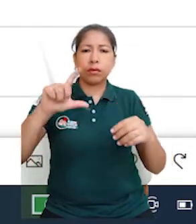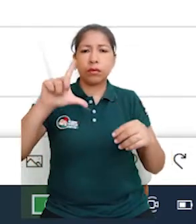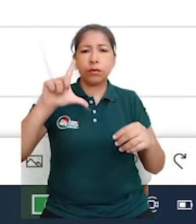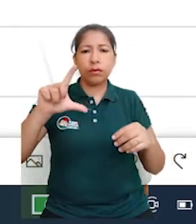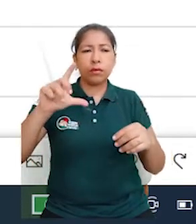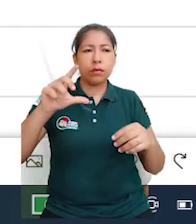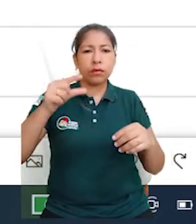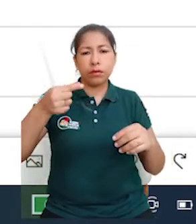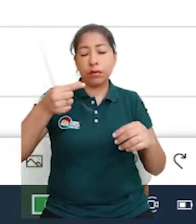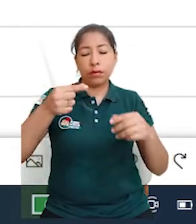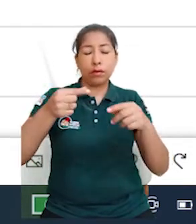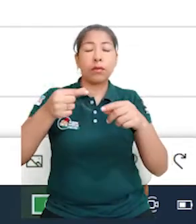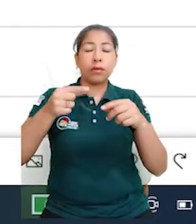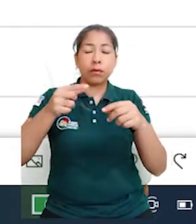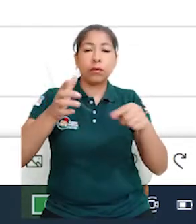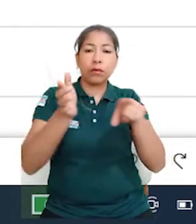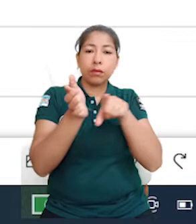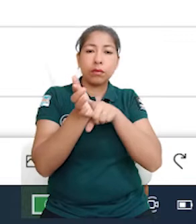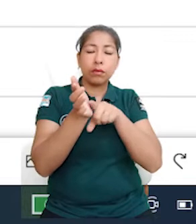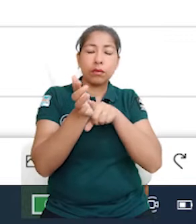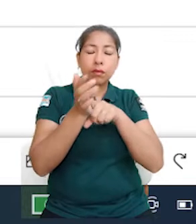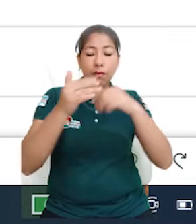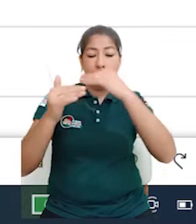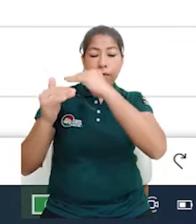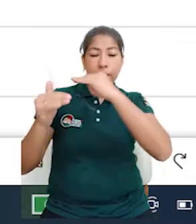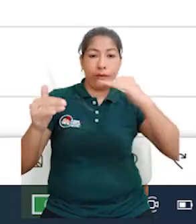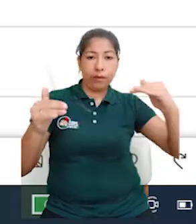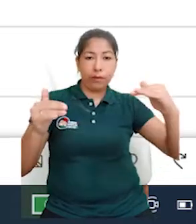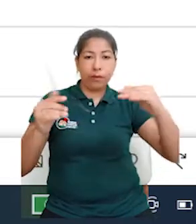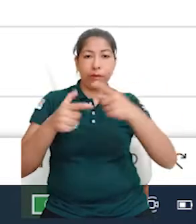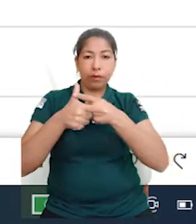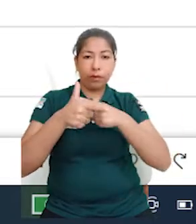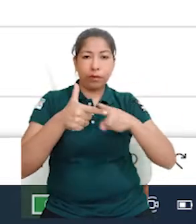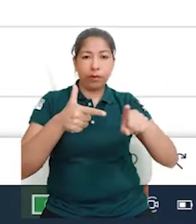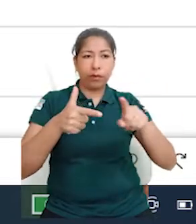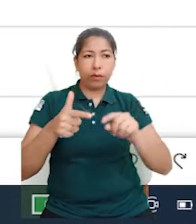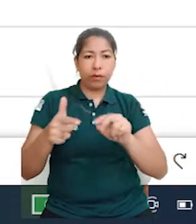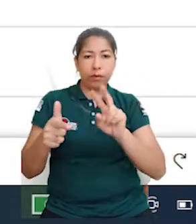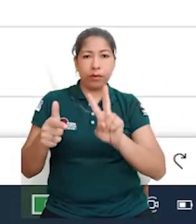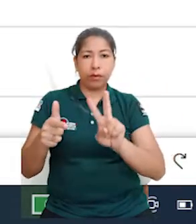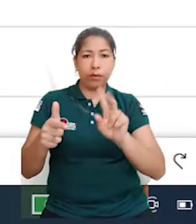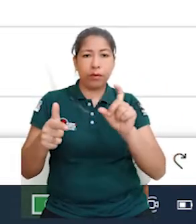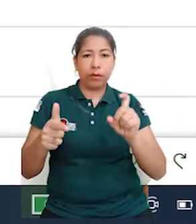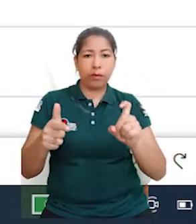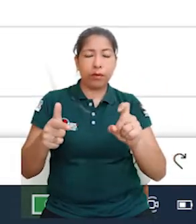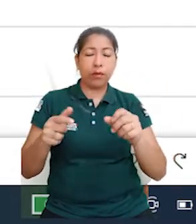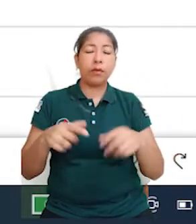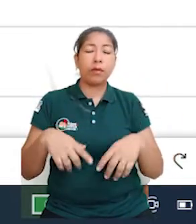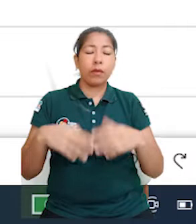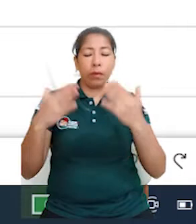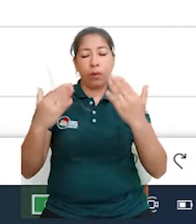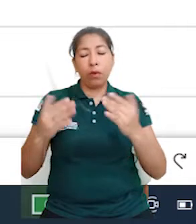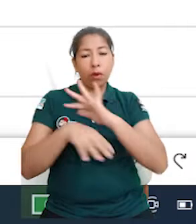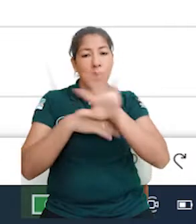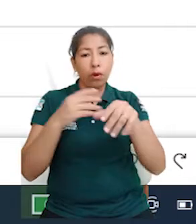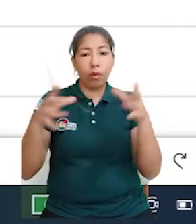argumento pasa de cociente o división, dividido entre 2x. De esta forma hemos reunido estos tres